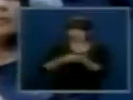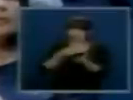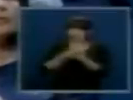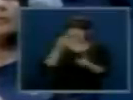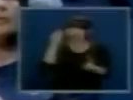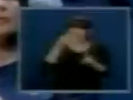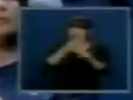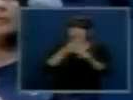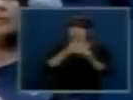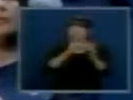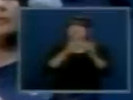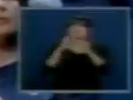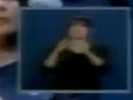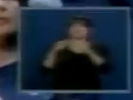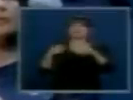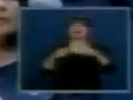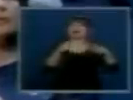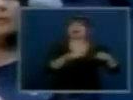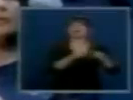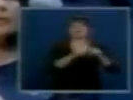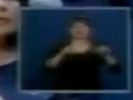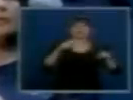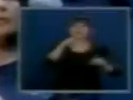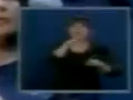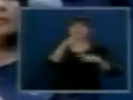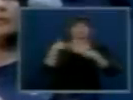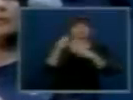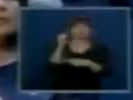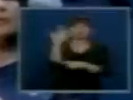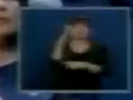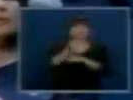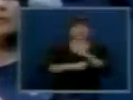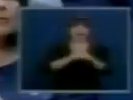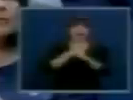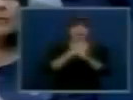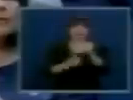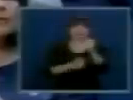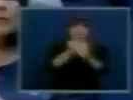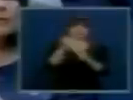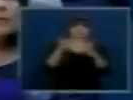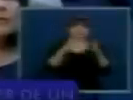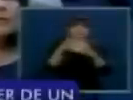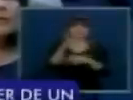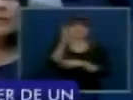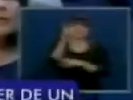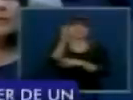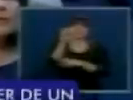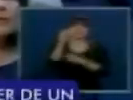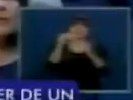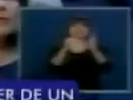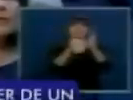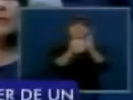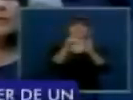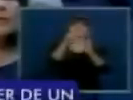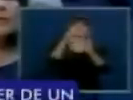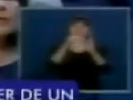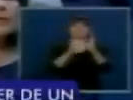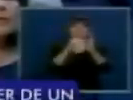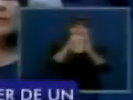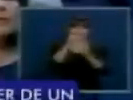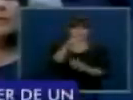de los principales casos de corrupción en los últimos 15 años ascienden a cerca de 60.100 millones de